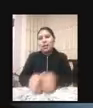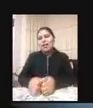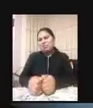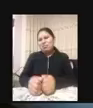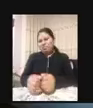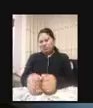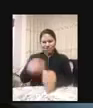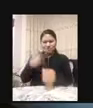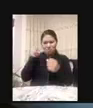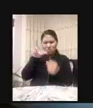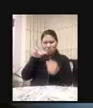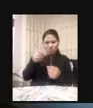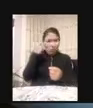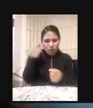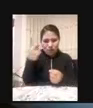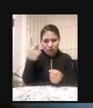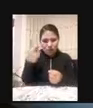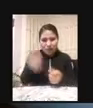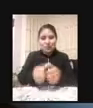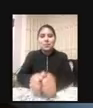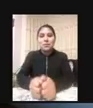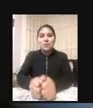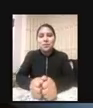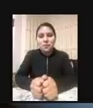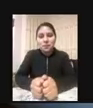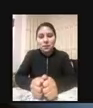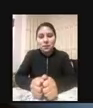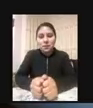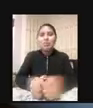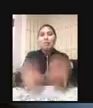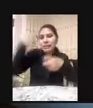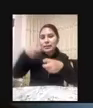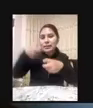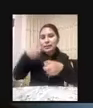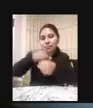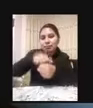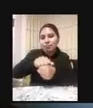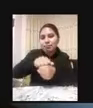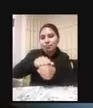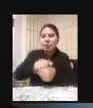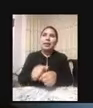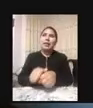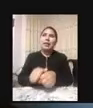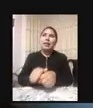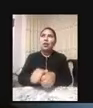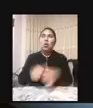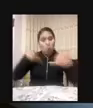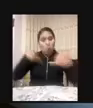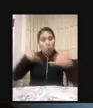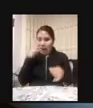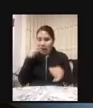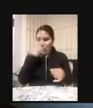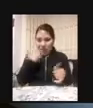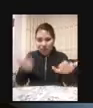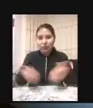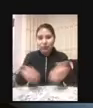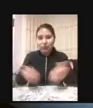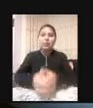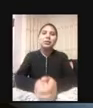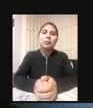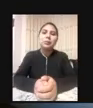¿no? Entonces, a ellos, por principio, hay que trabajar con pictogramas, con fichas e imágenes, ¿ya? Como observamos, también